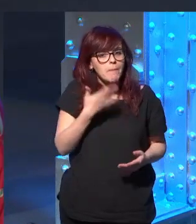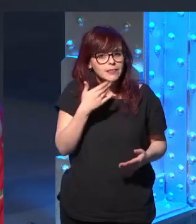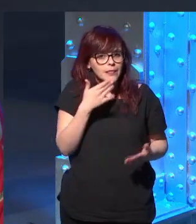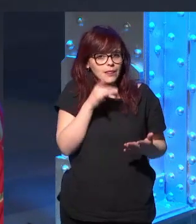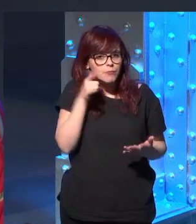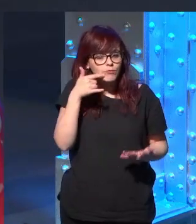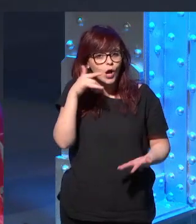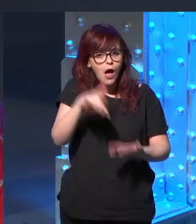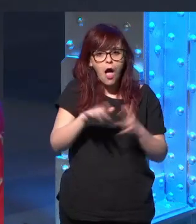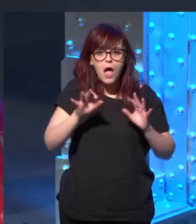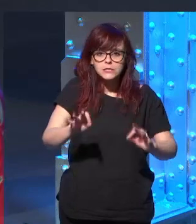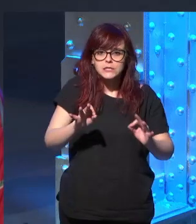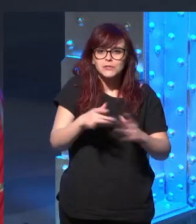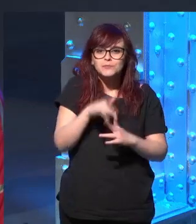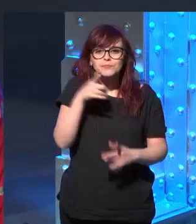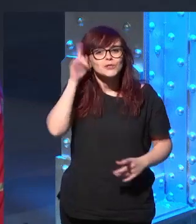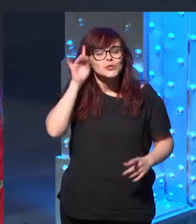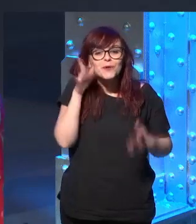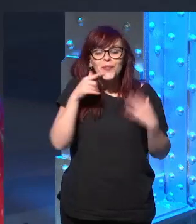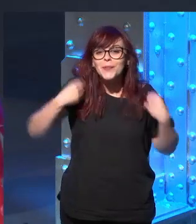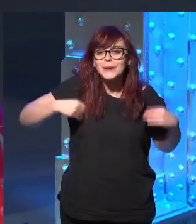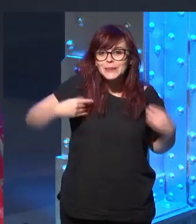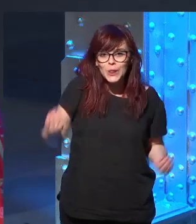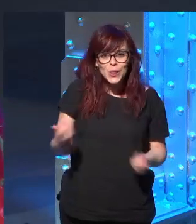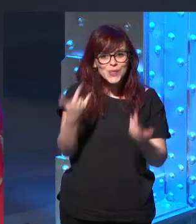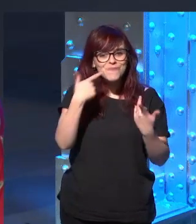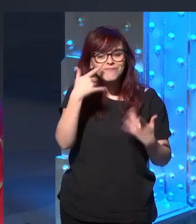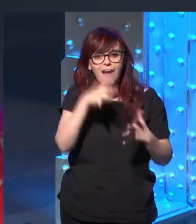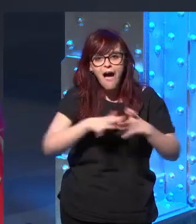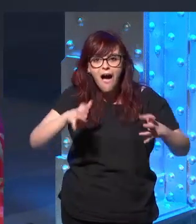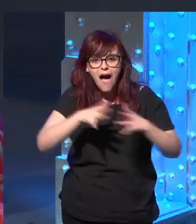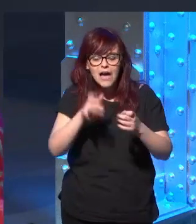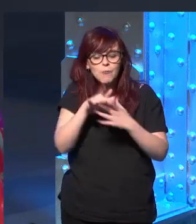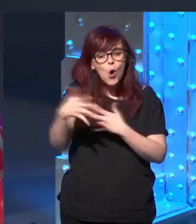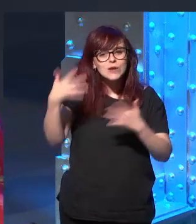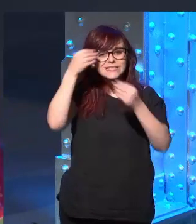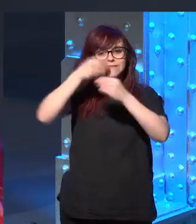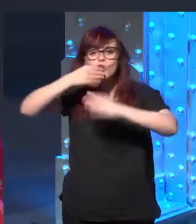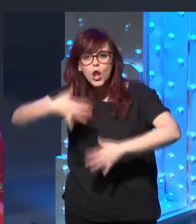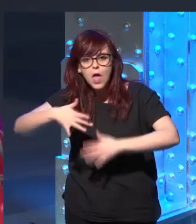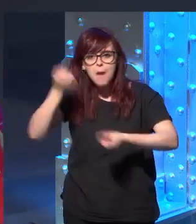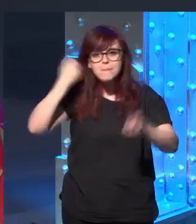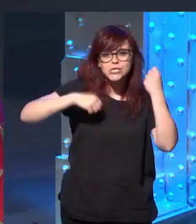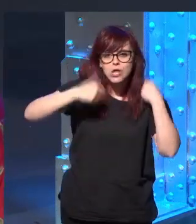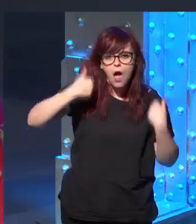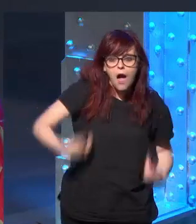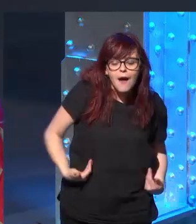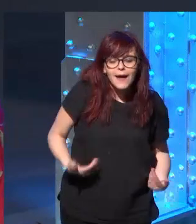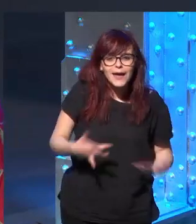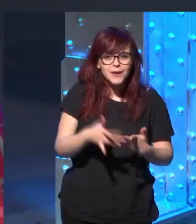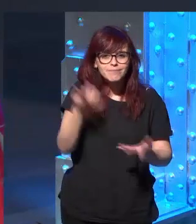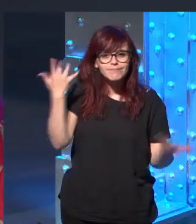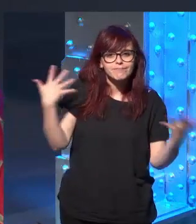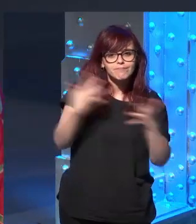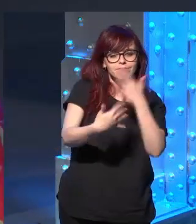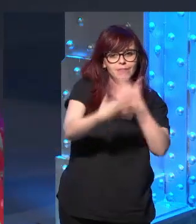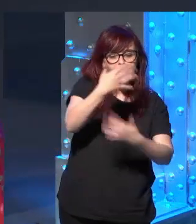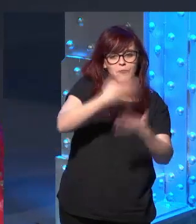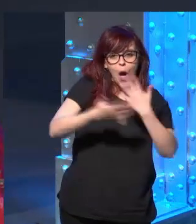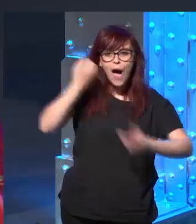me parecía, no sé si divertido, pero bueno, me entretenía inventar una historia, unos personajes, ponerlos